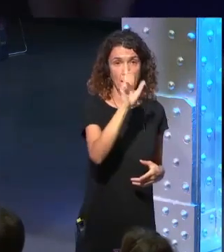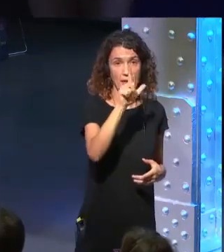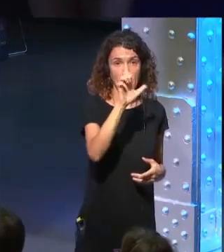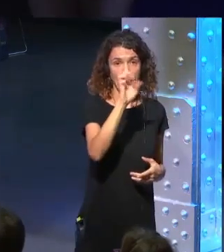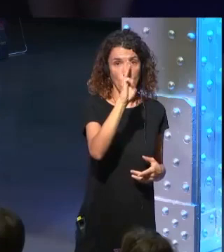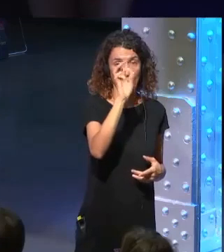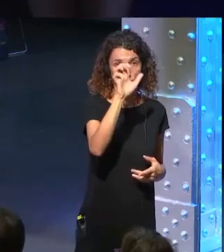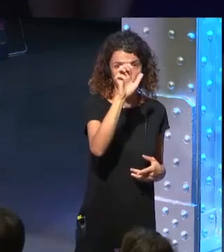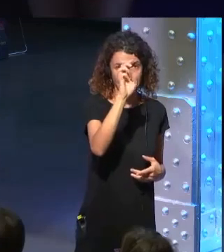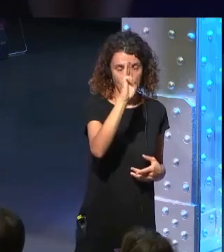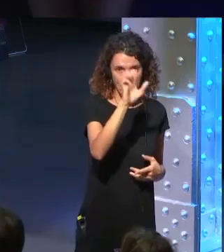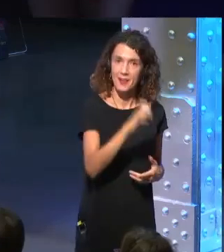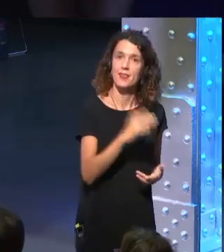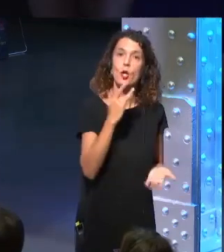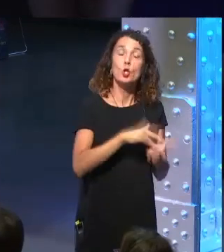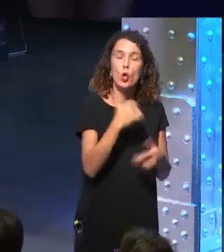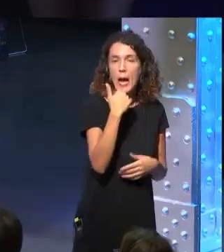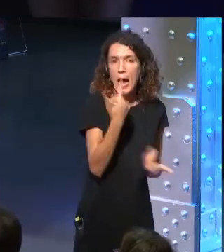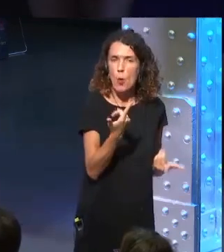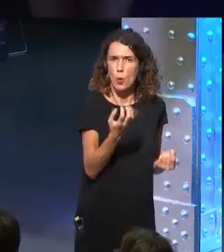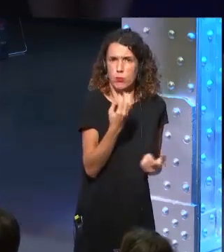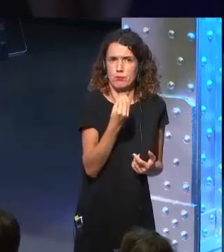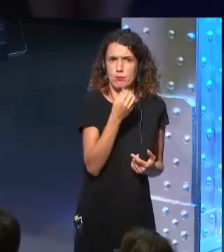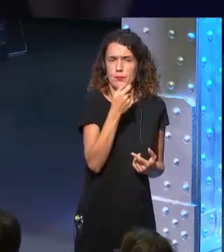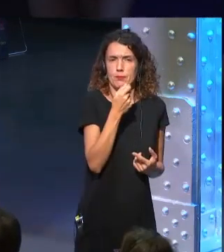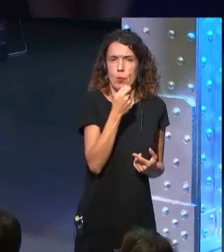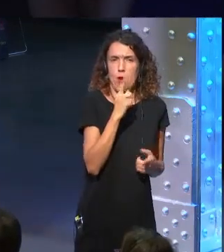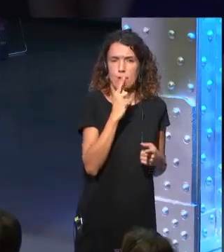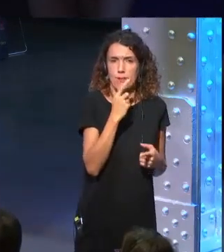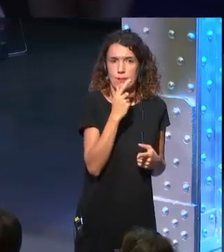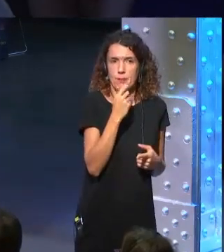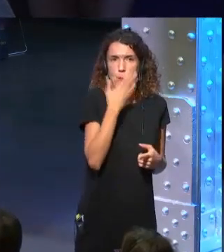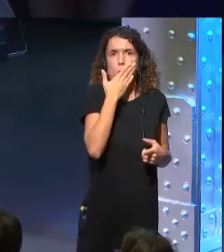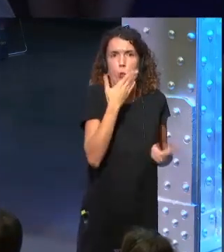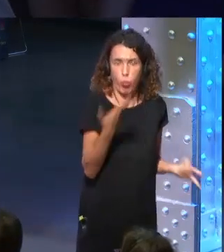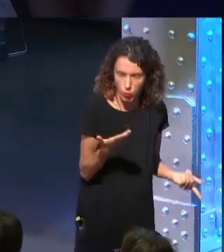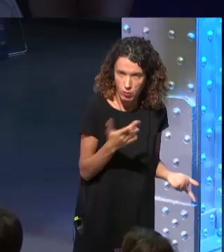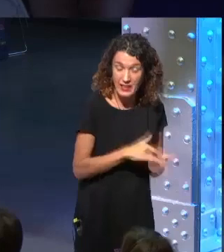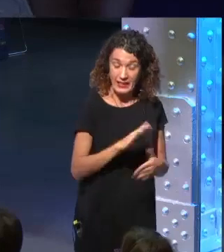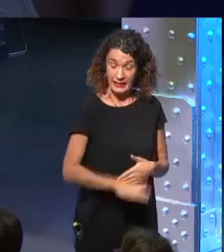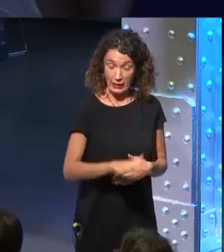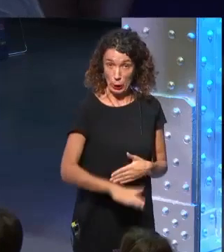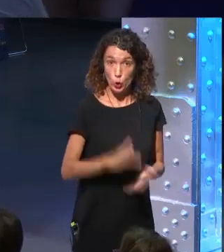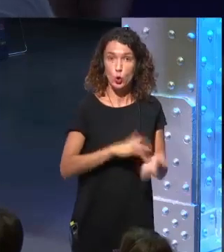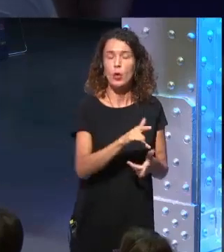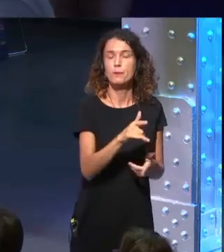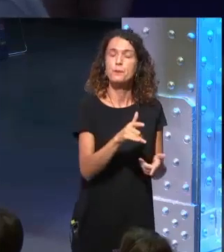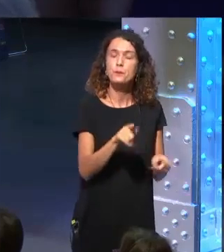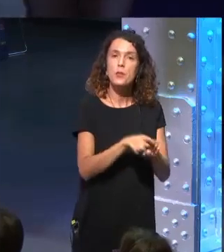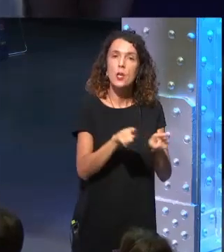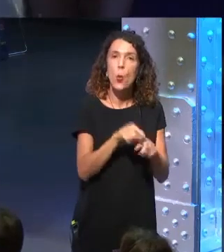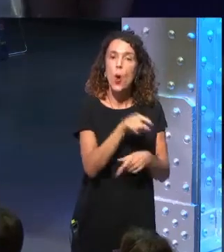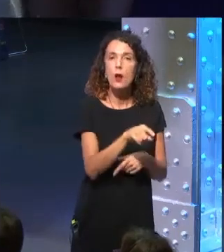Hay algo bastante ridículo en todo esto sobre este pequeño niño, que es lo que era, en el sentido